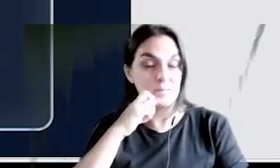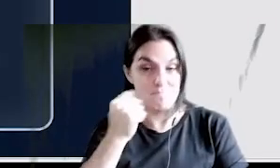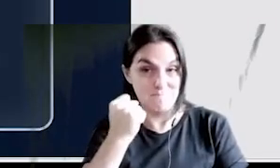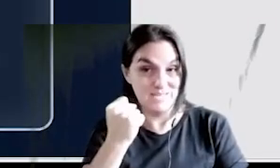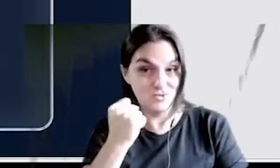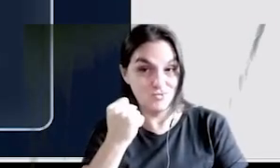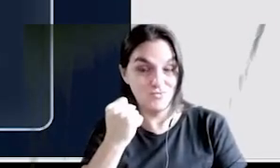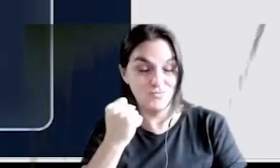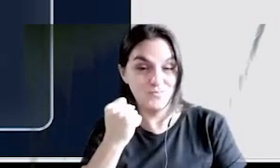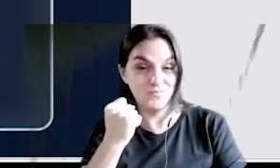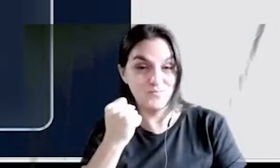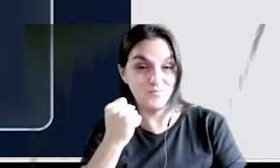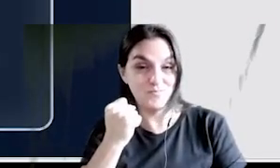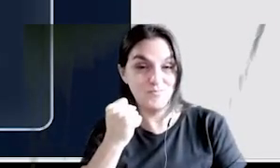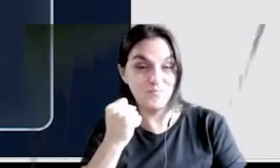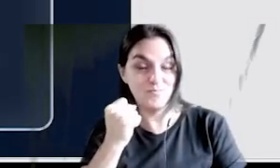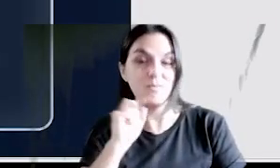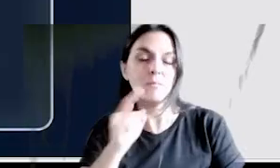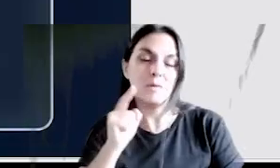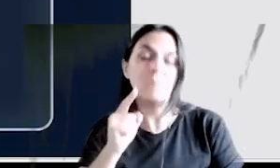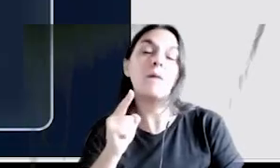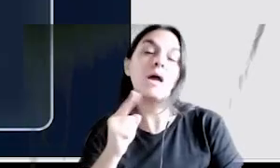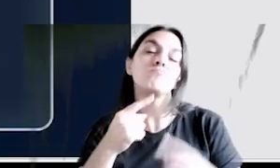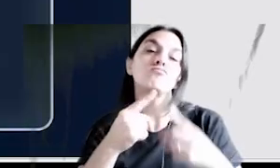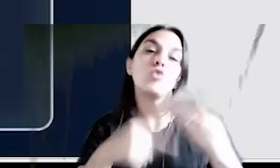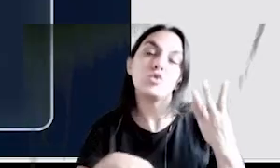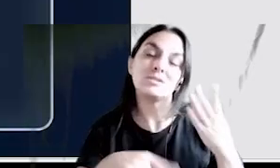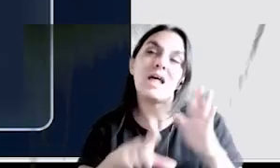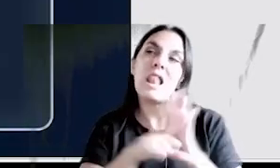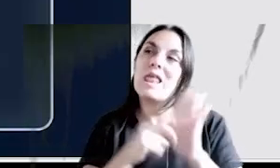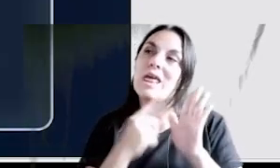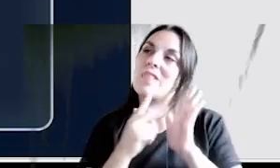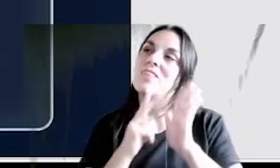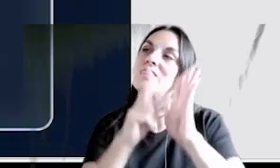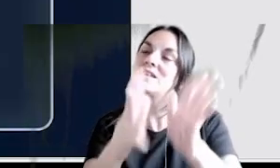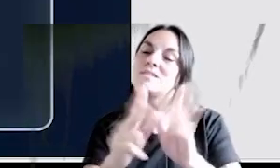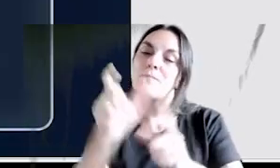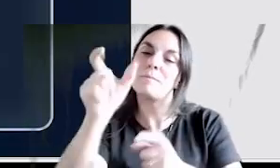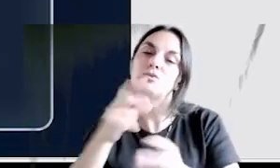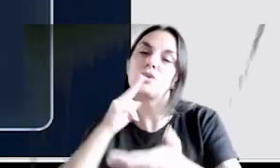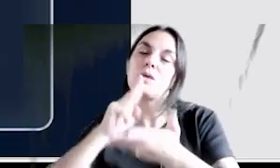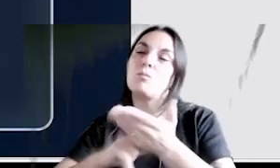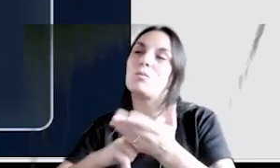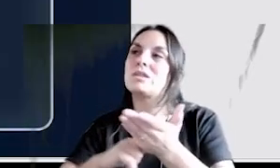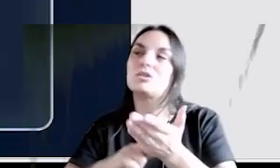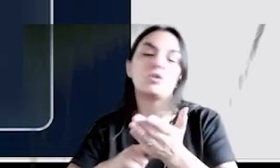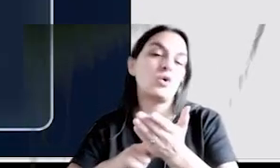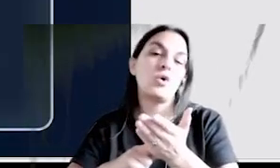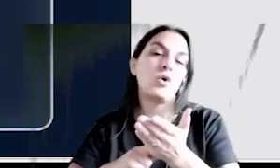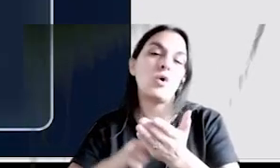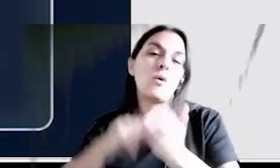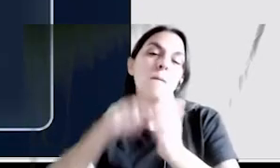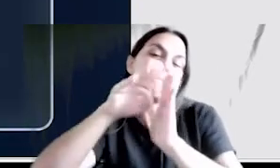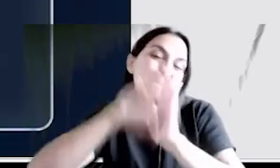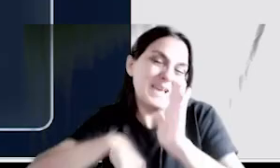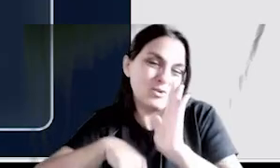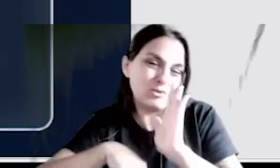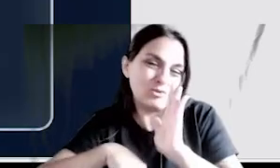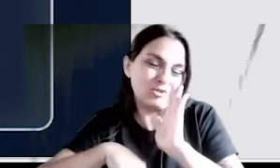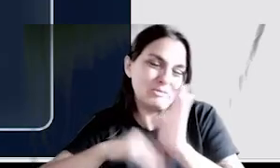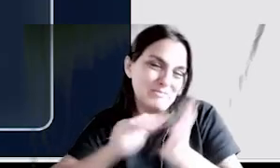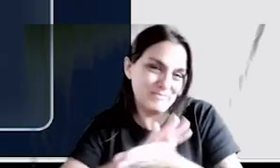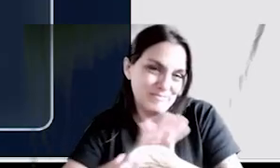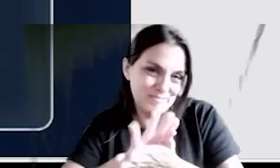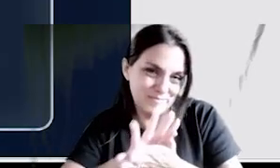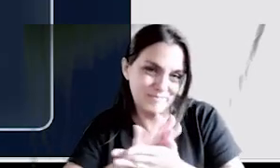Son beneficios que la ley prevé como para que el impuesto que abone este empleado sea menor de lo que corresponde. Y